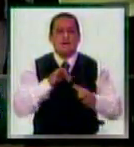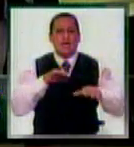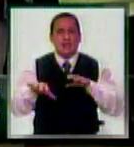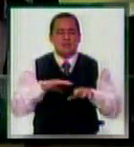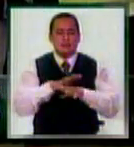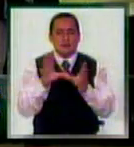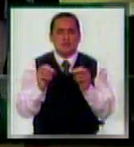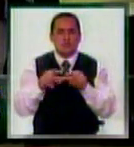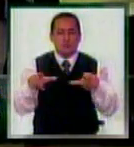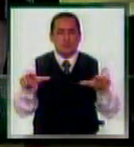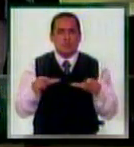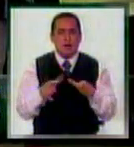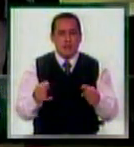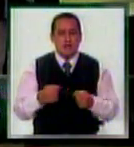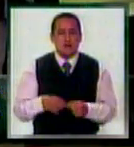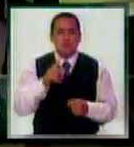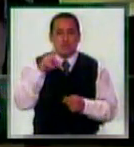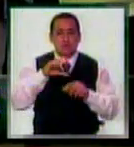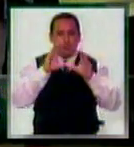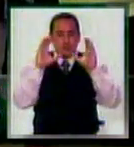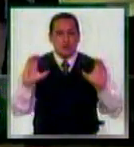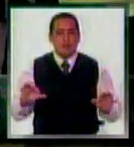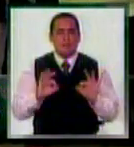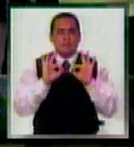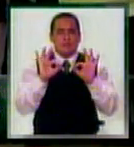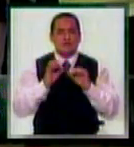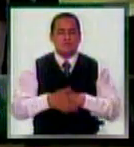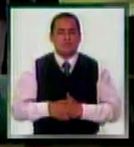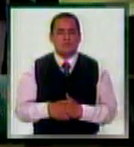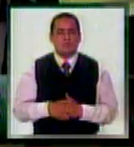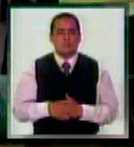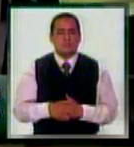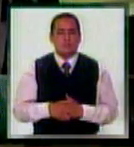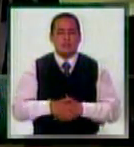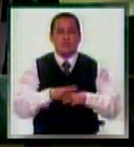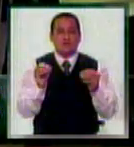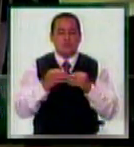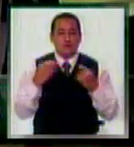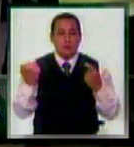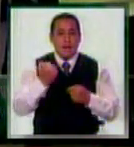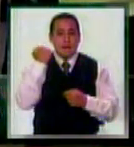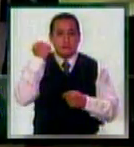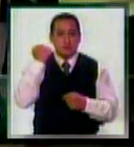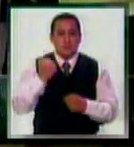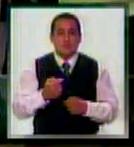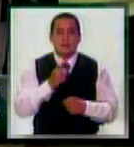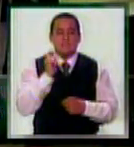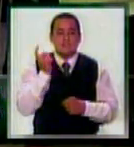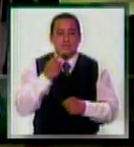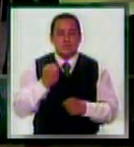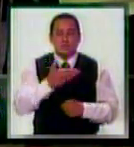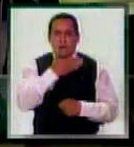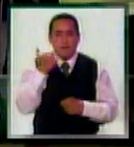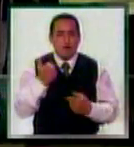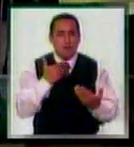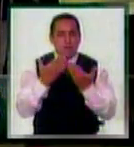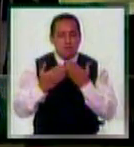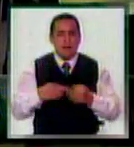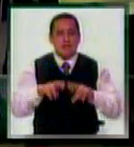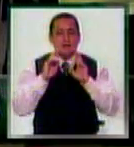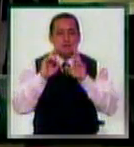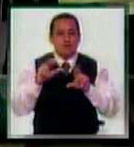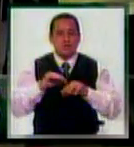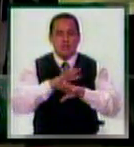de Lucanamarca una ciudad exitosa. Que nuestro éxito sea nuestra mejor forma de